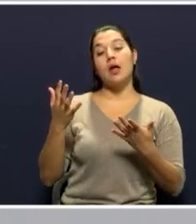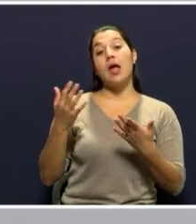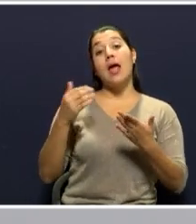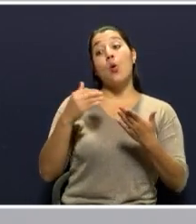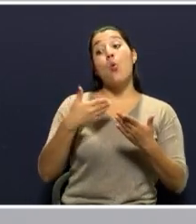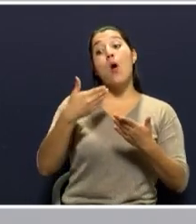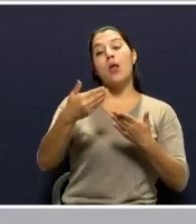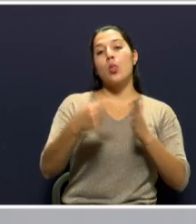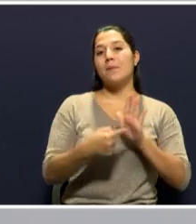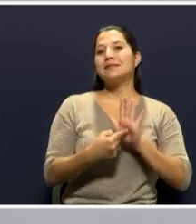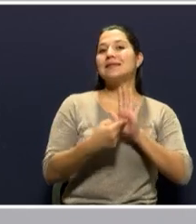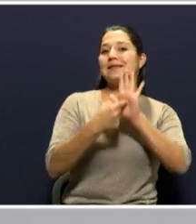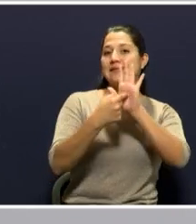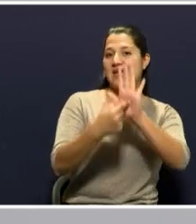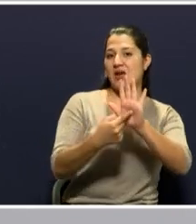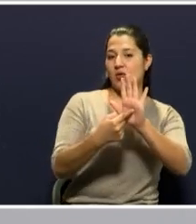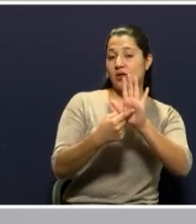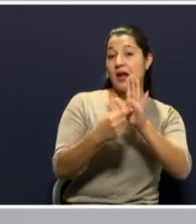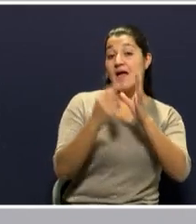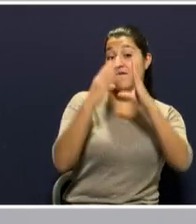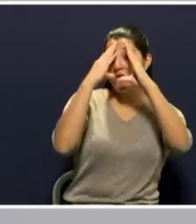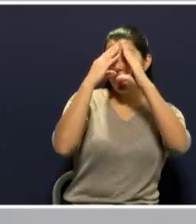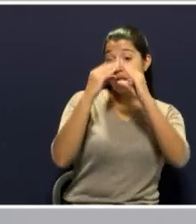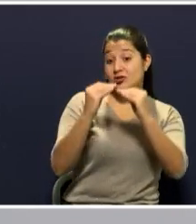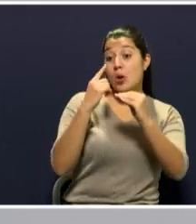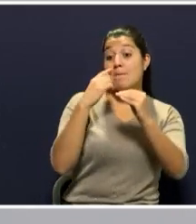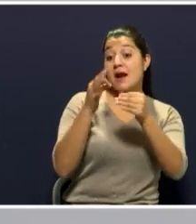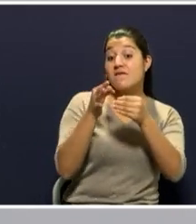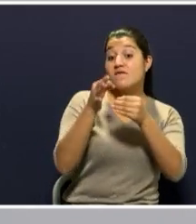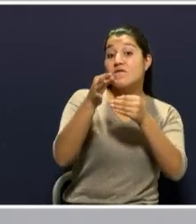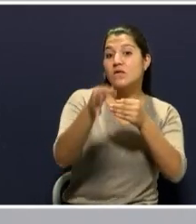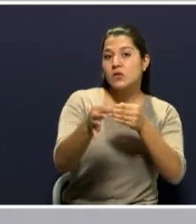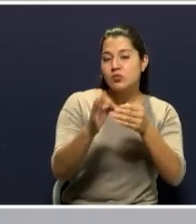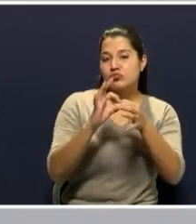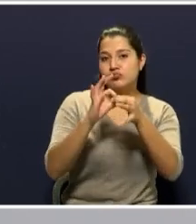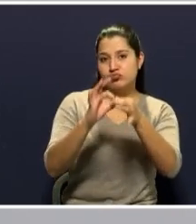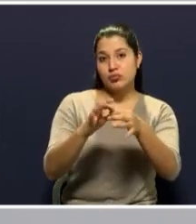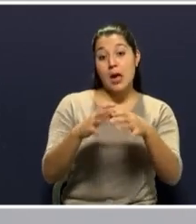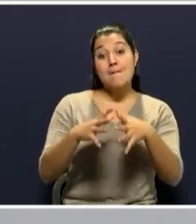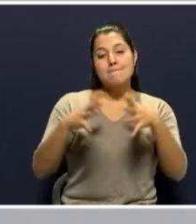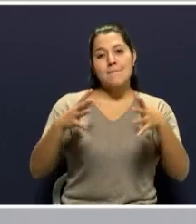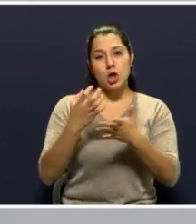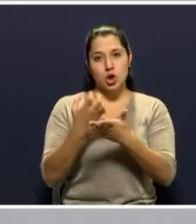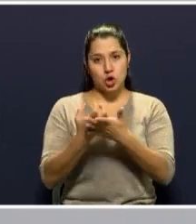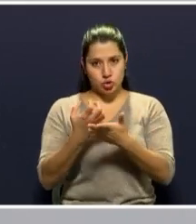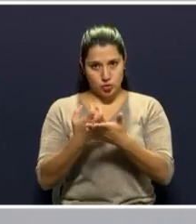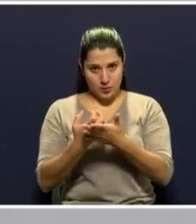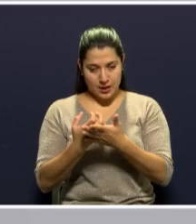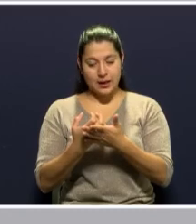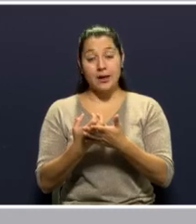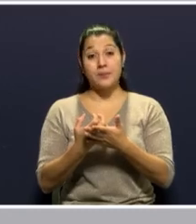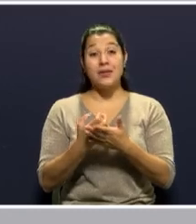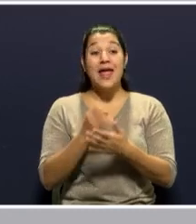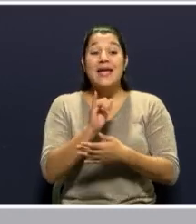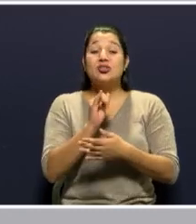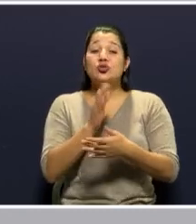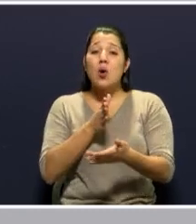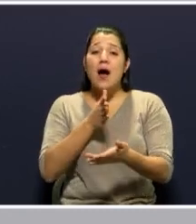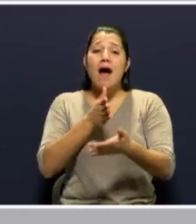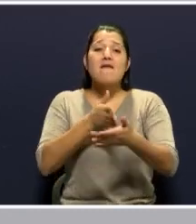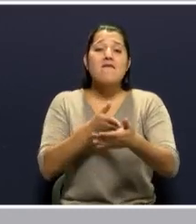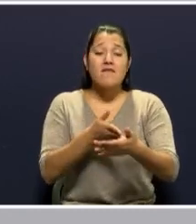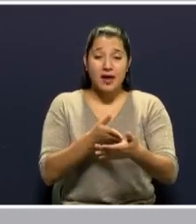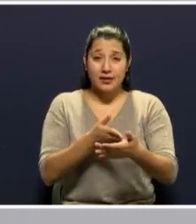proyecciones macroeconómicas. La baja en las exportaciones y en el consumo de los hogares repercuten con